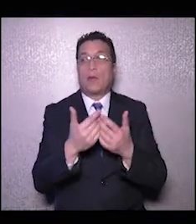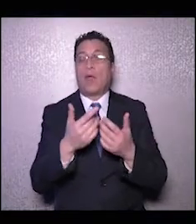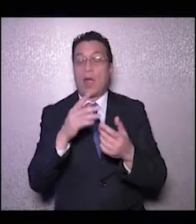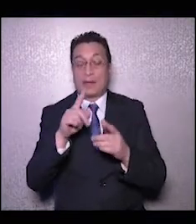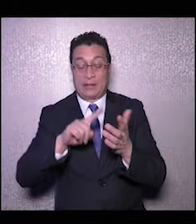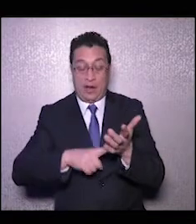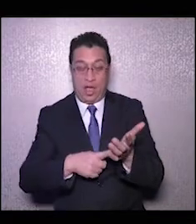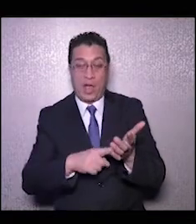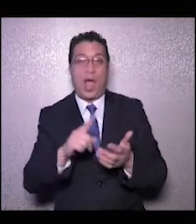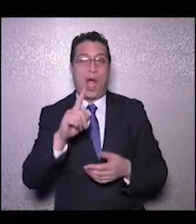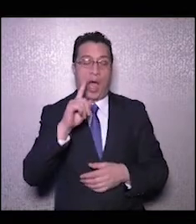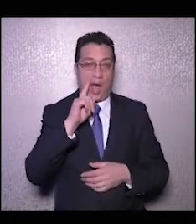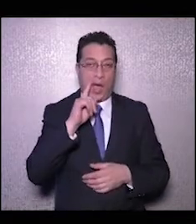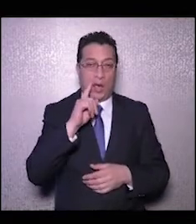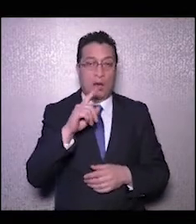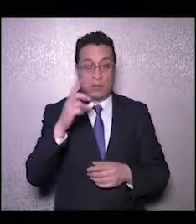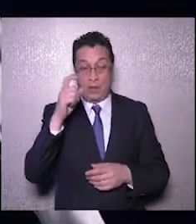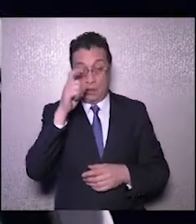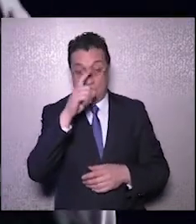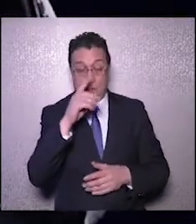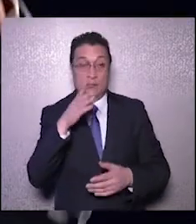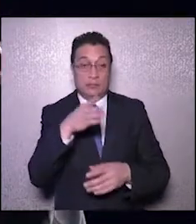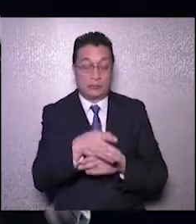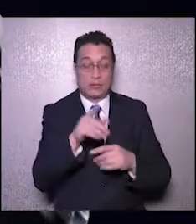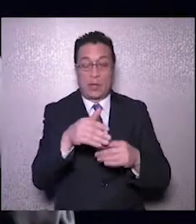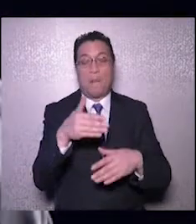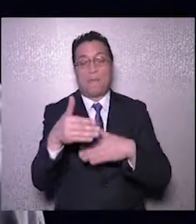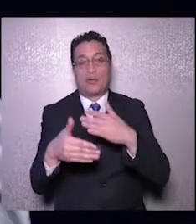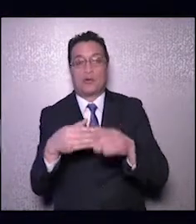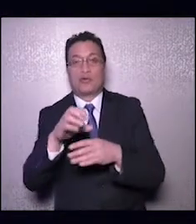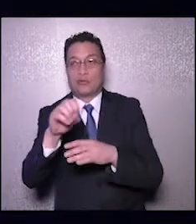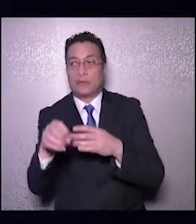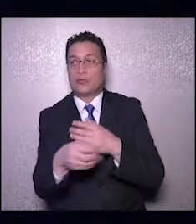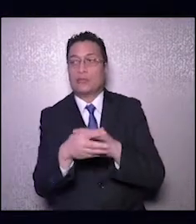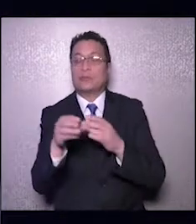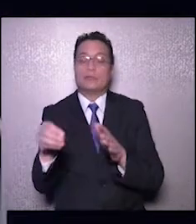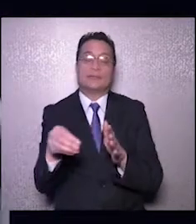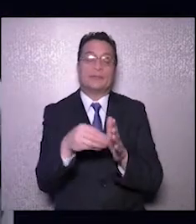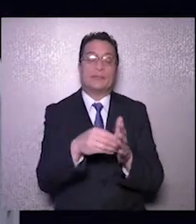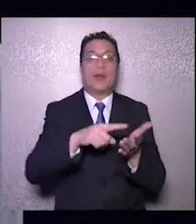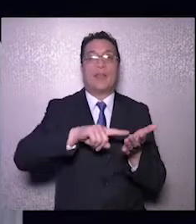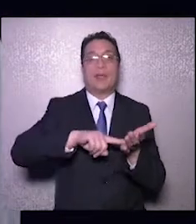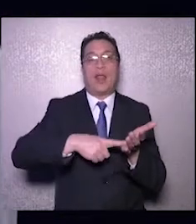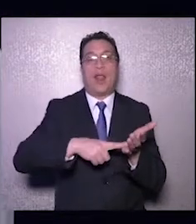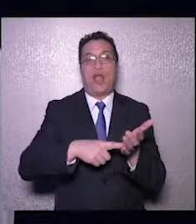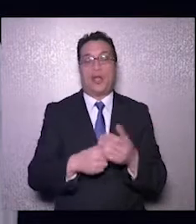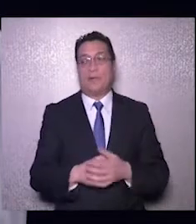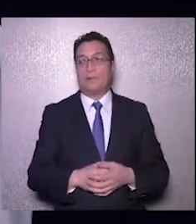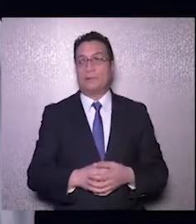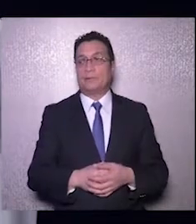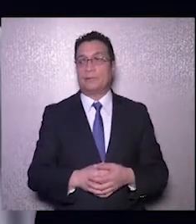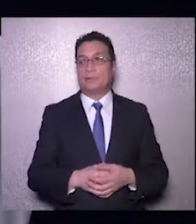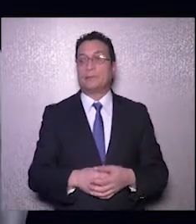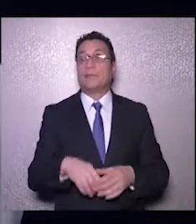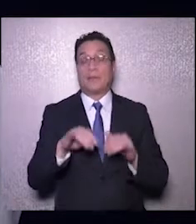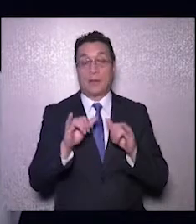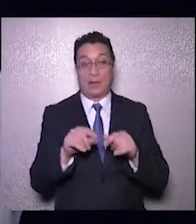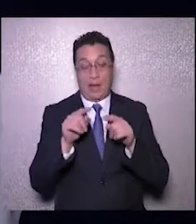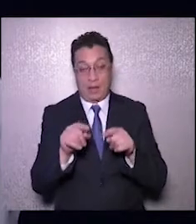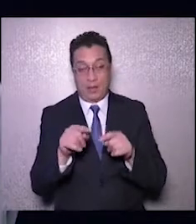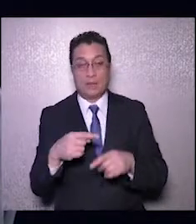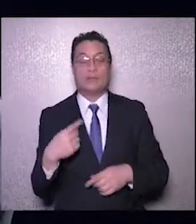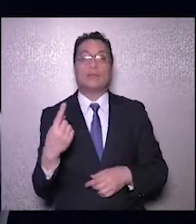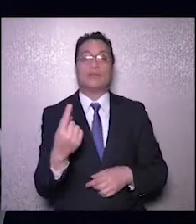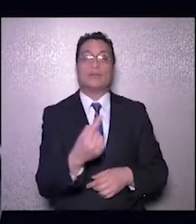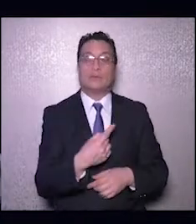hay. Lo que nos cuesta llegar es el proceso de innovación para incorporar las tecnologías. Y ahí es donde nosotros creemos